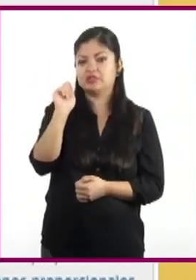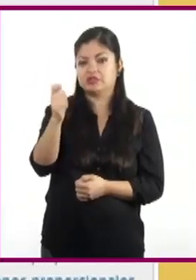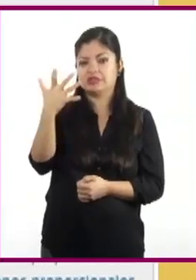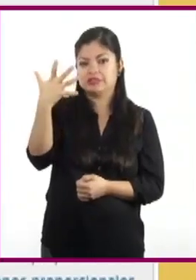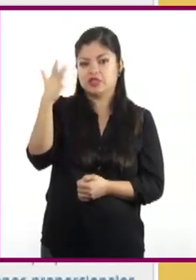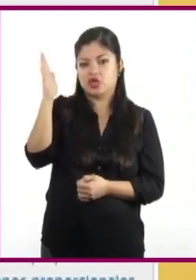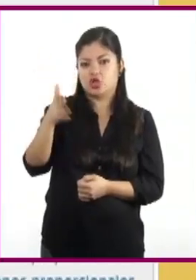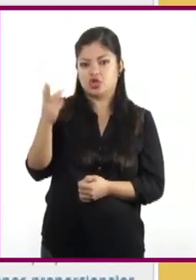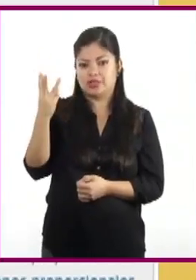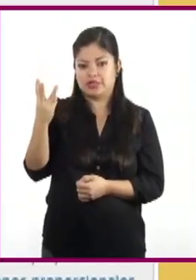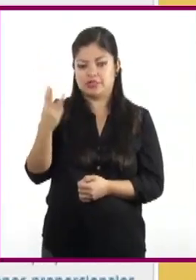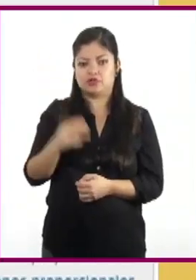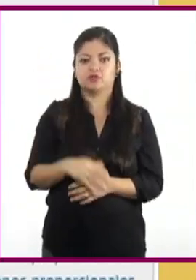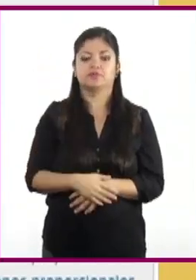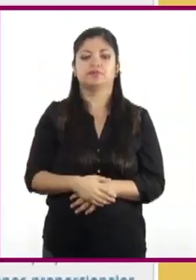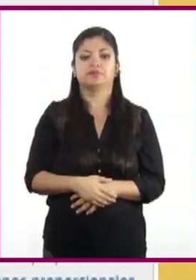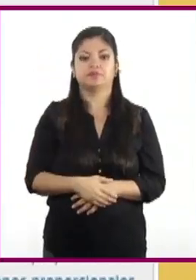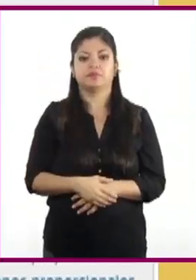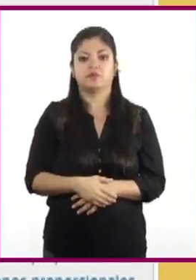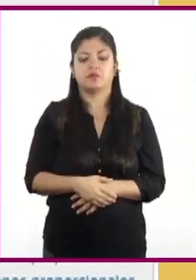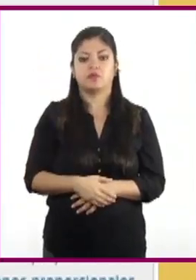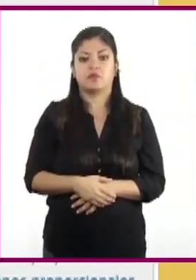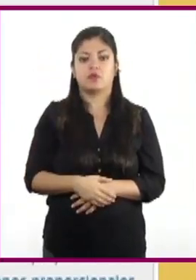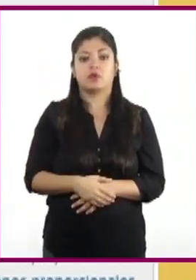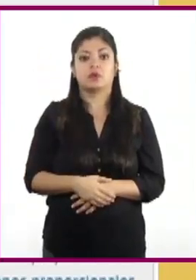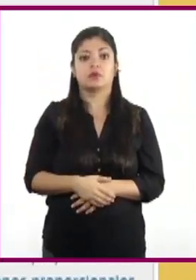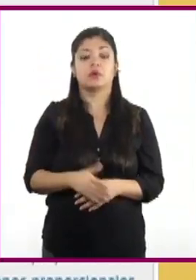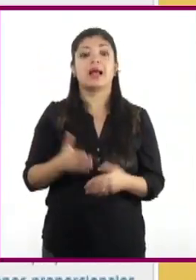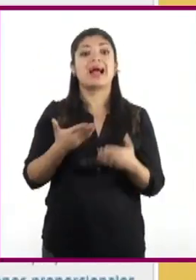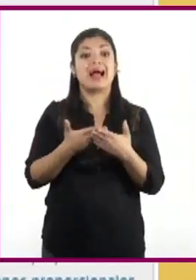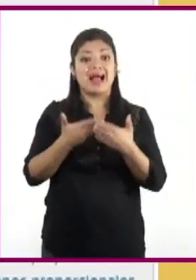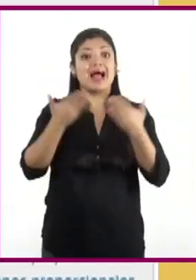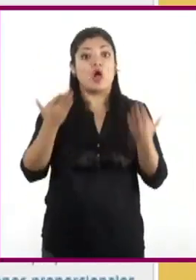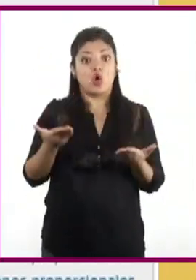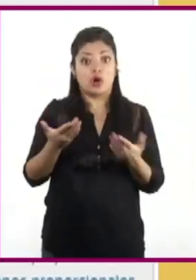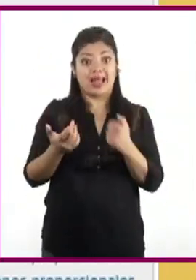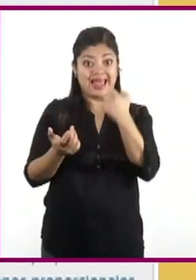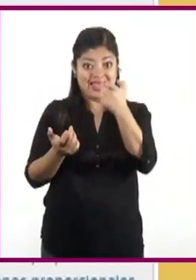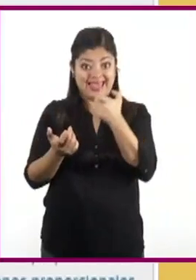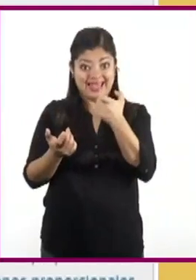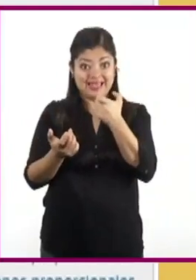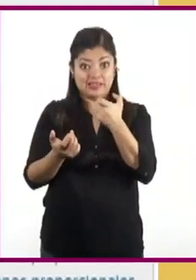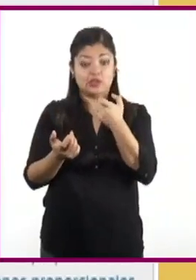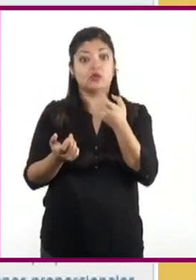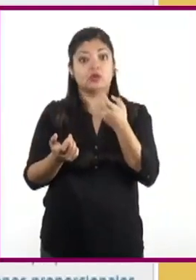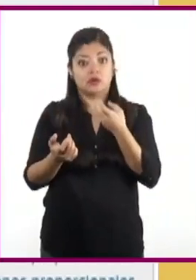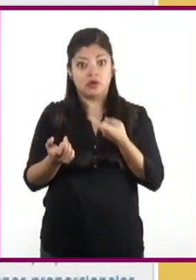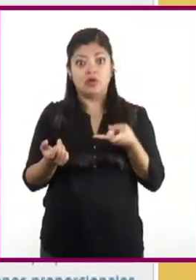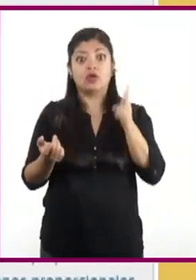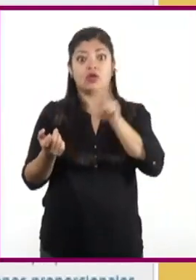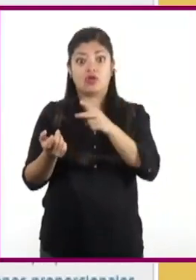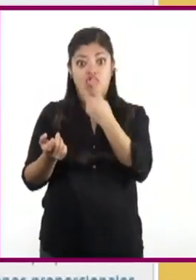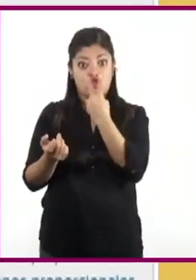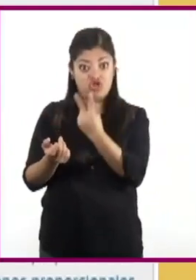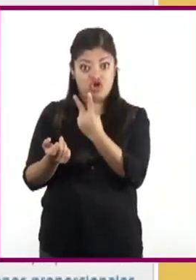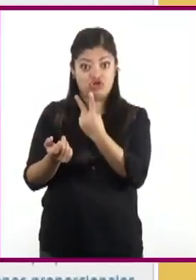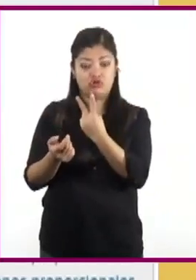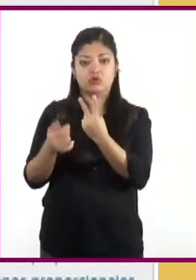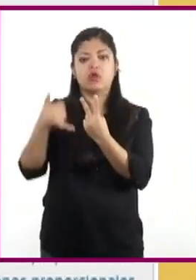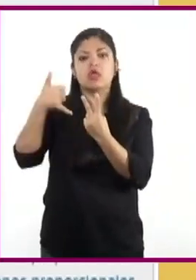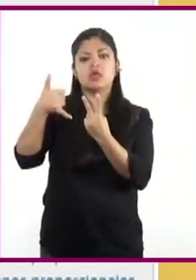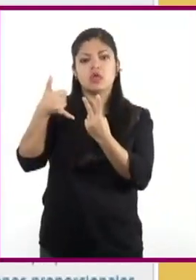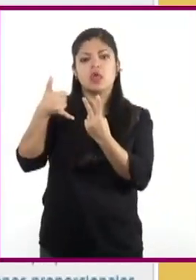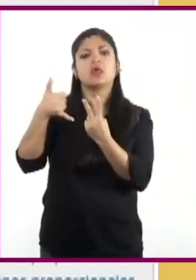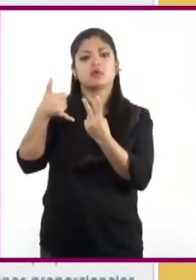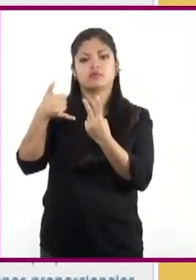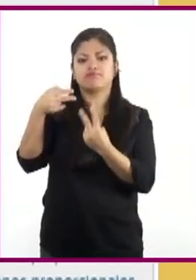fracciones impropias. 5/3, ok. Si ahora vuelvo a aumentar a x en 1, x ahora vale 2, entonces y tiene que